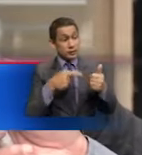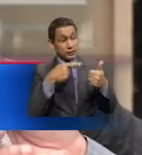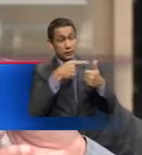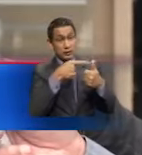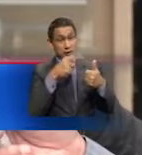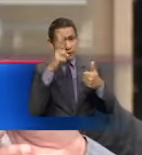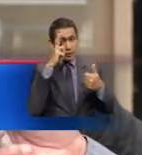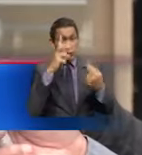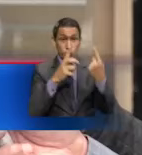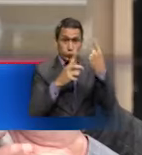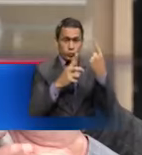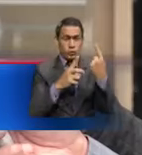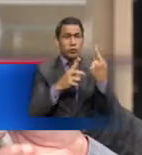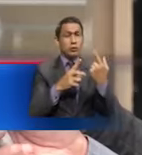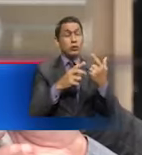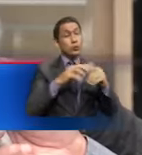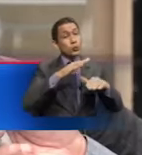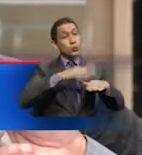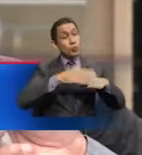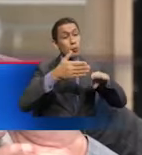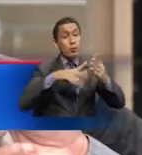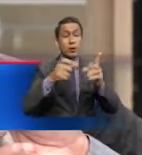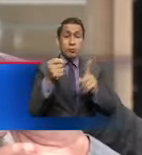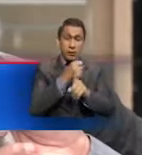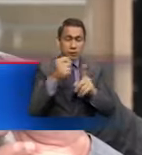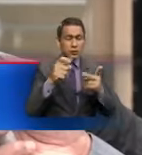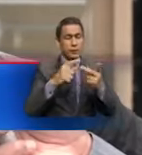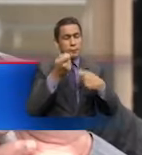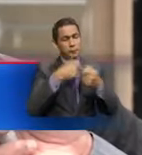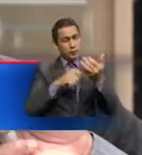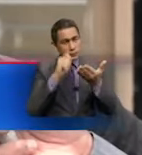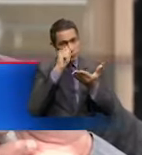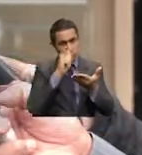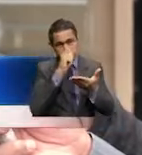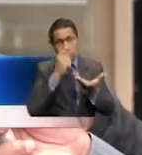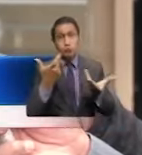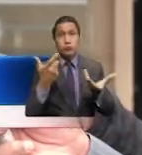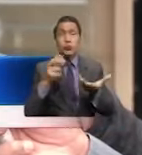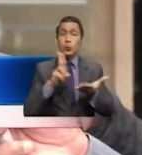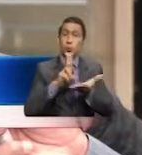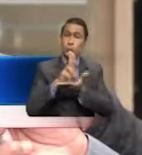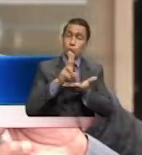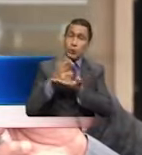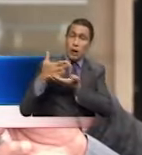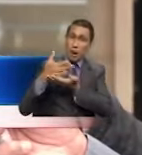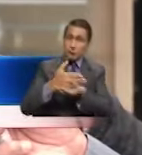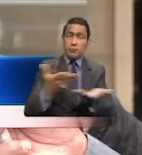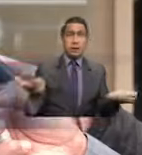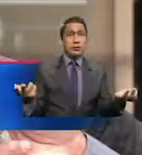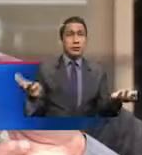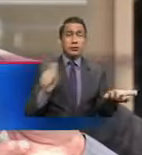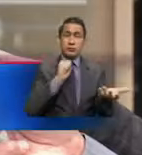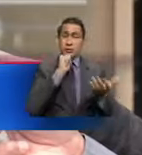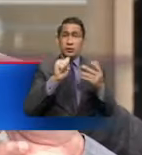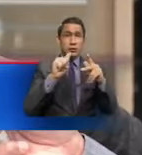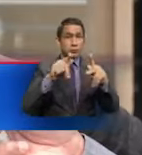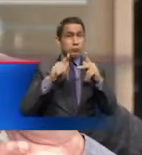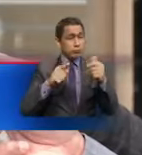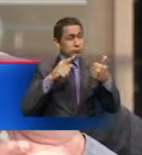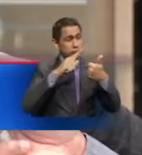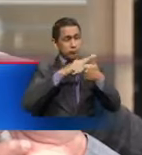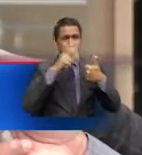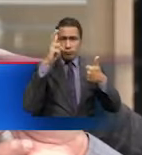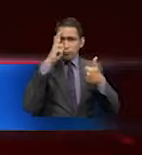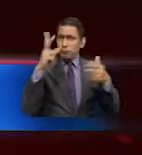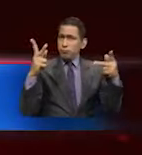por narcotráfico, por microtráfico, por asociación ilícita, por tenencia ilícita de armas de fuego. Es decir, es una persona de